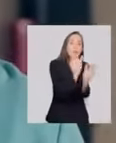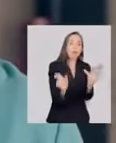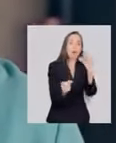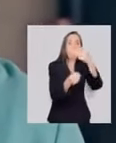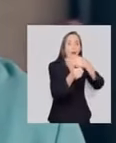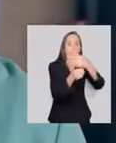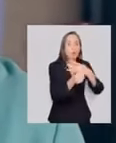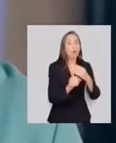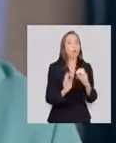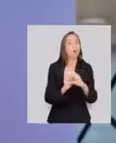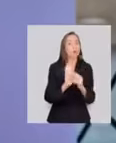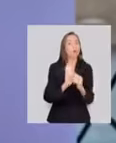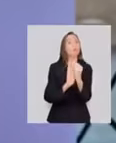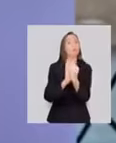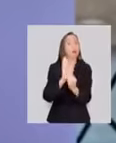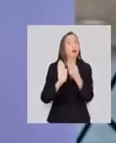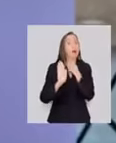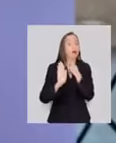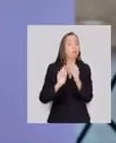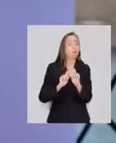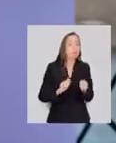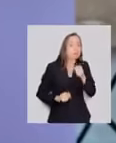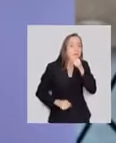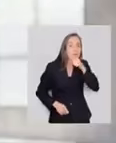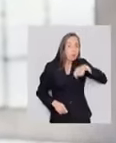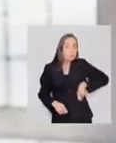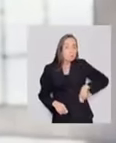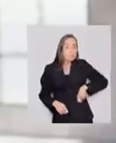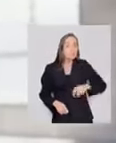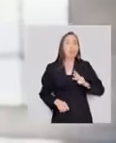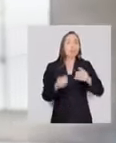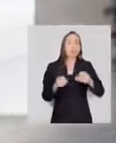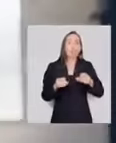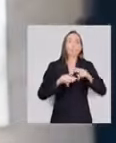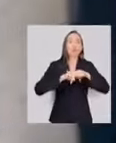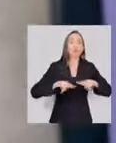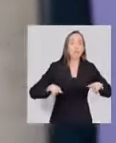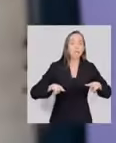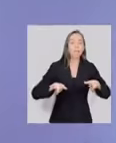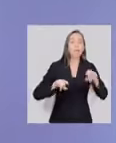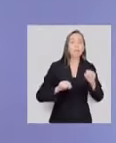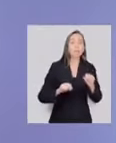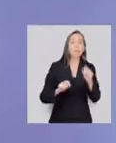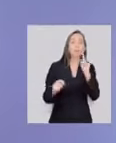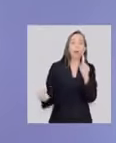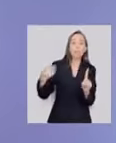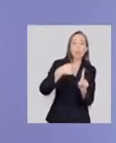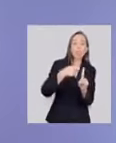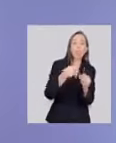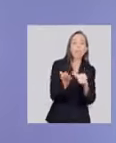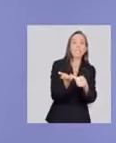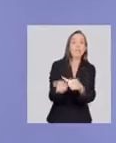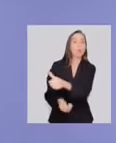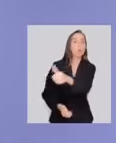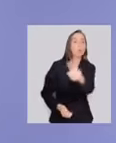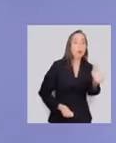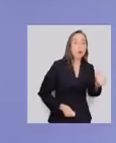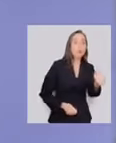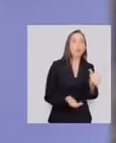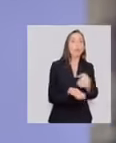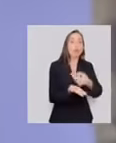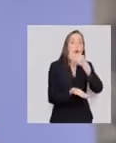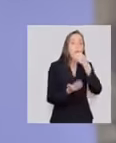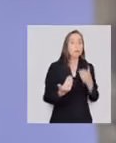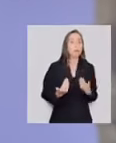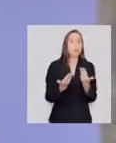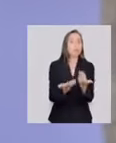La Constitución debe garantizar pensiones para una vejez digna y tranquila, con acceso a un seguro universal, con